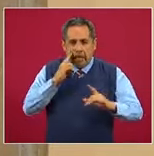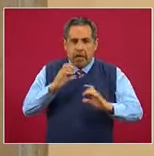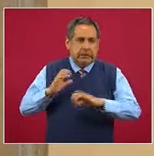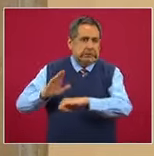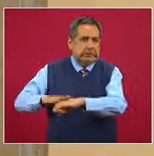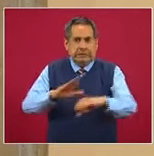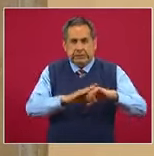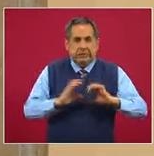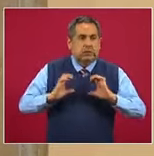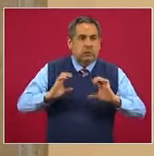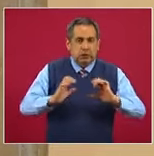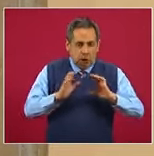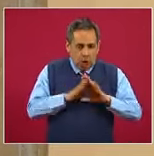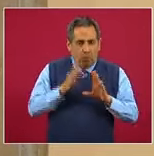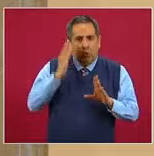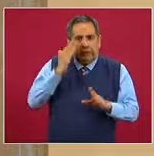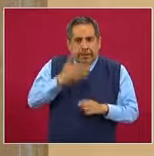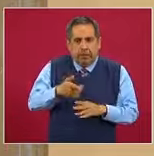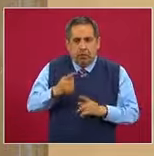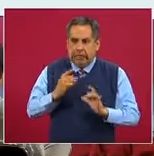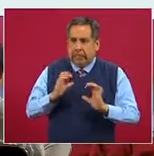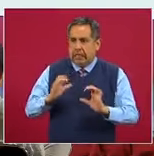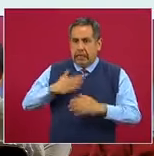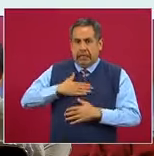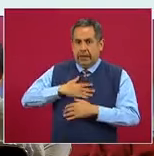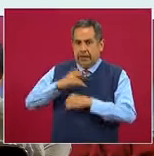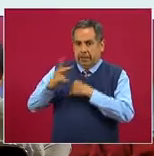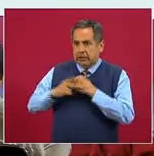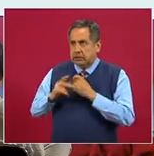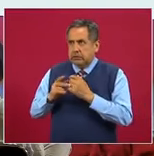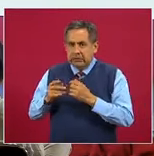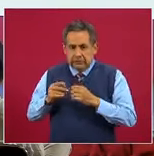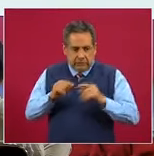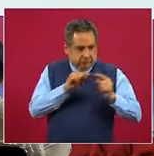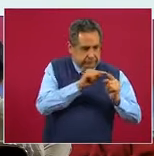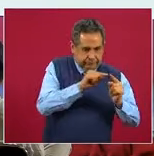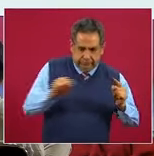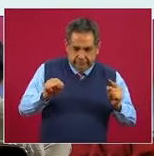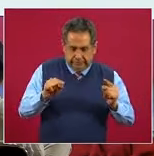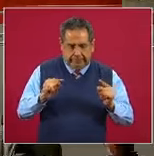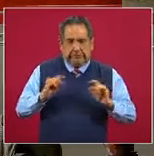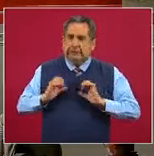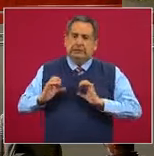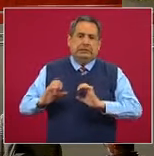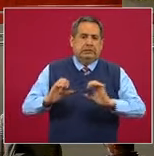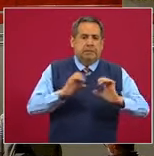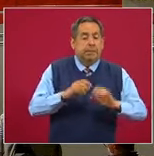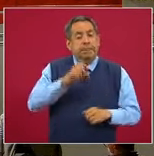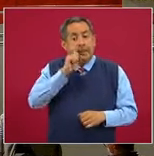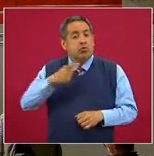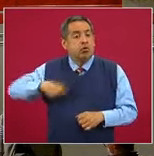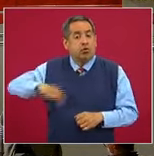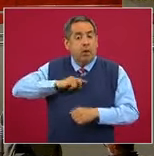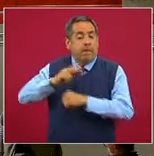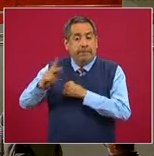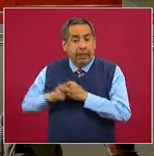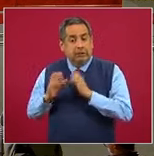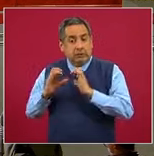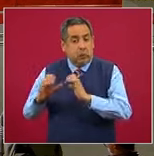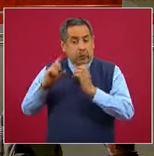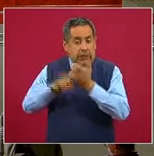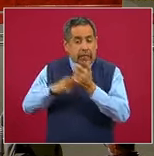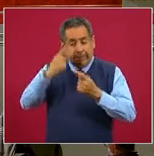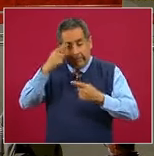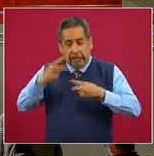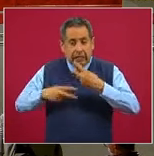al diagnóstico molecular de este virus ya para nuestro país. Así como nos preparamos como institución para poder llevar a cabo el desarrollo de